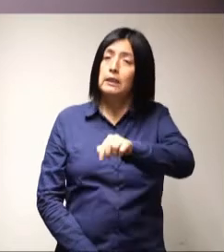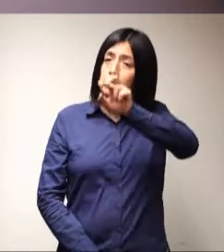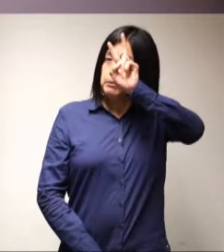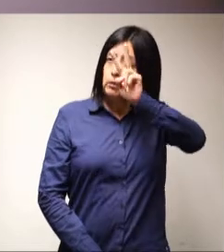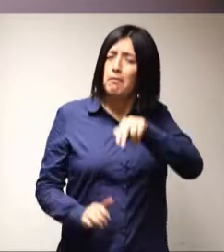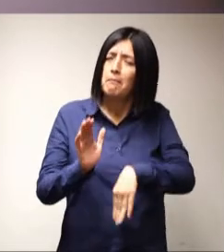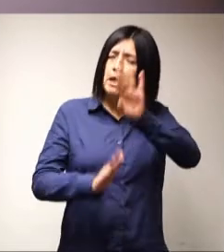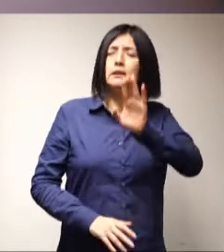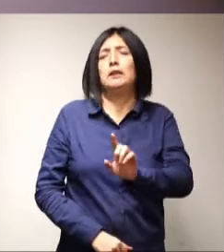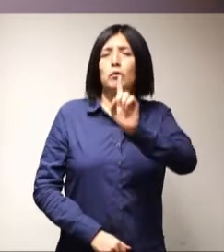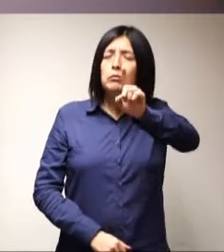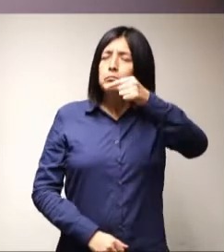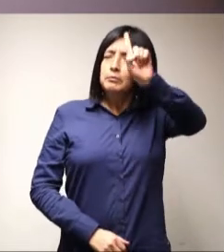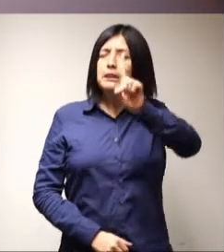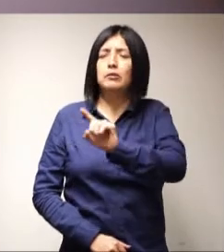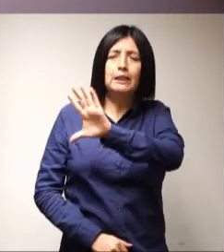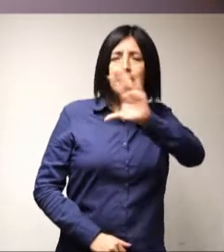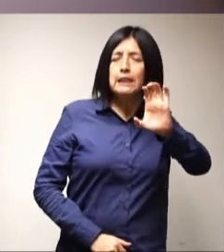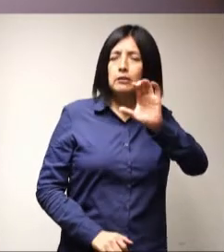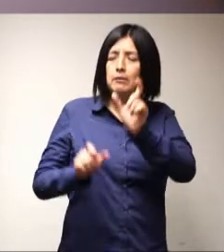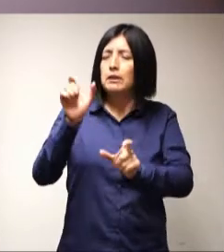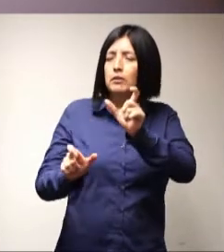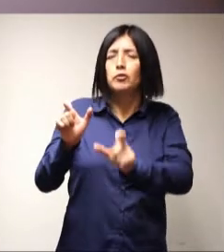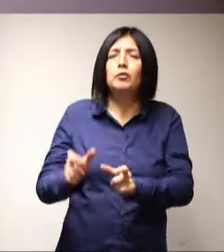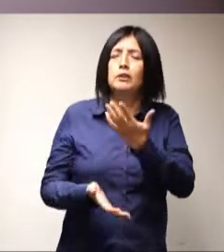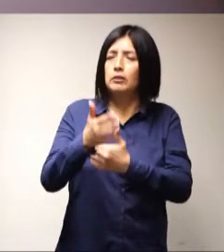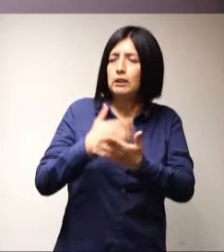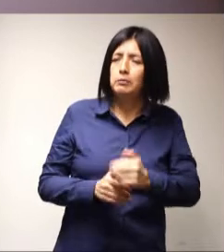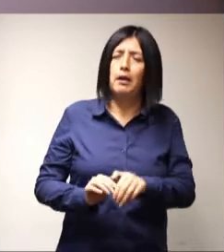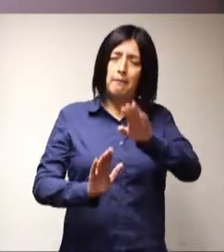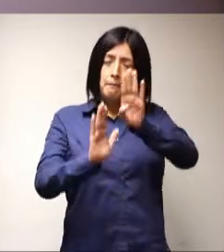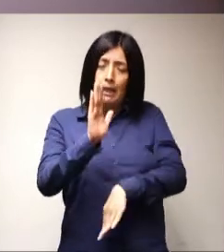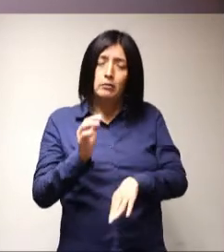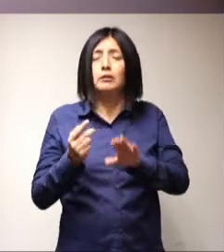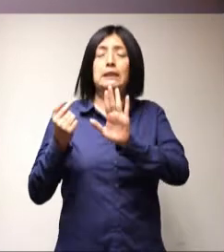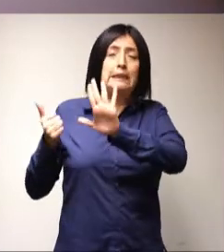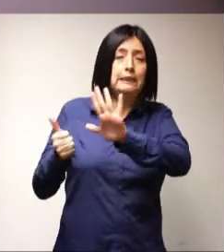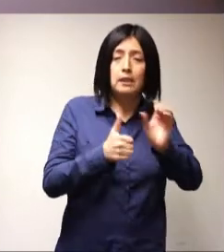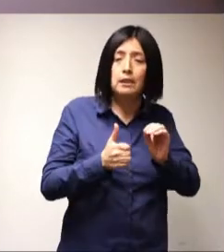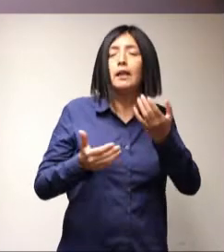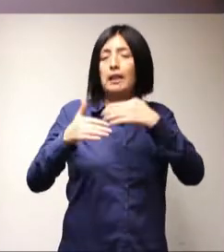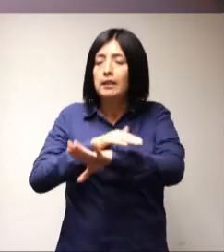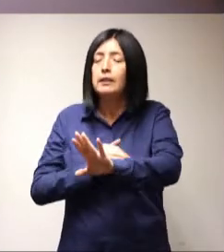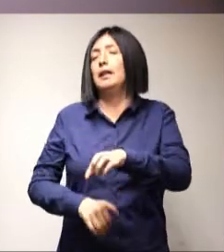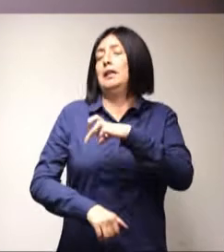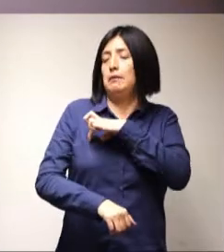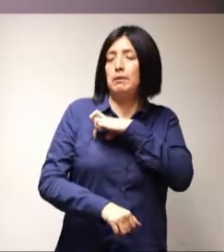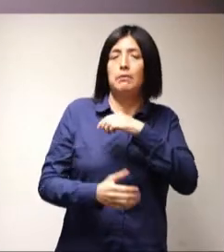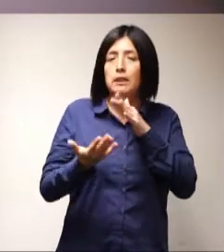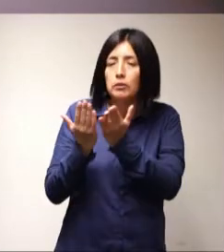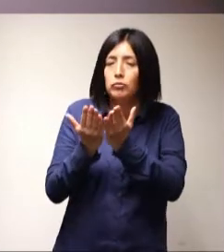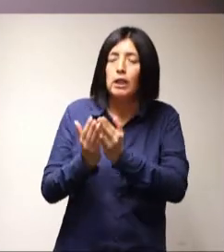En el Perú hay más de 1,5 millones de personas con discapacidad. Menos del 60% accede a educación